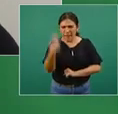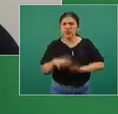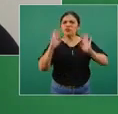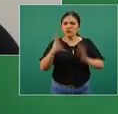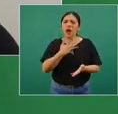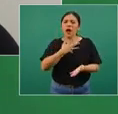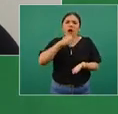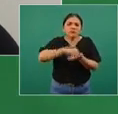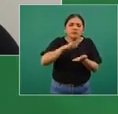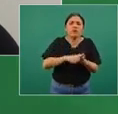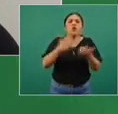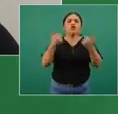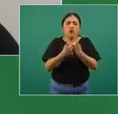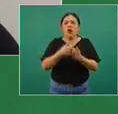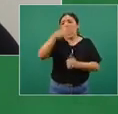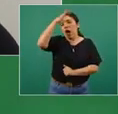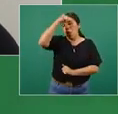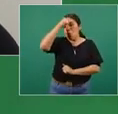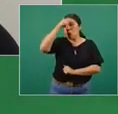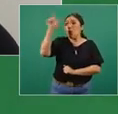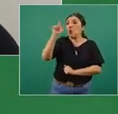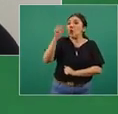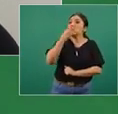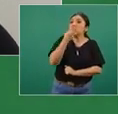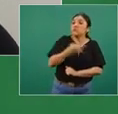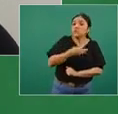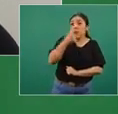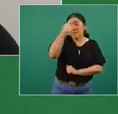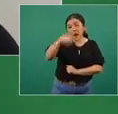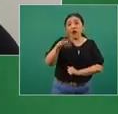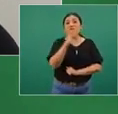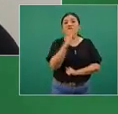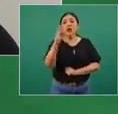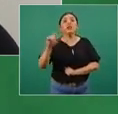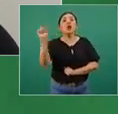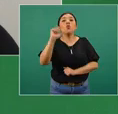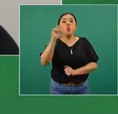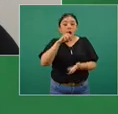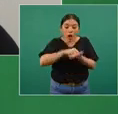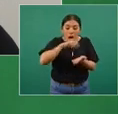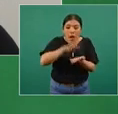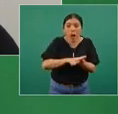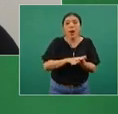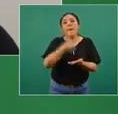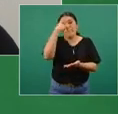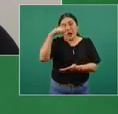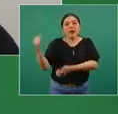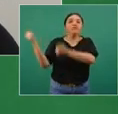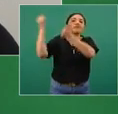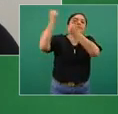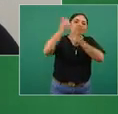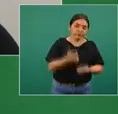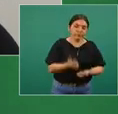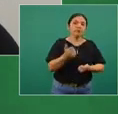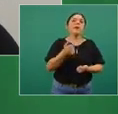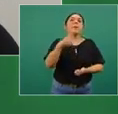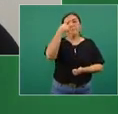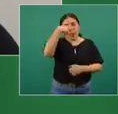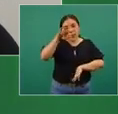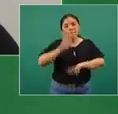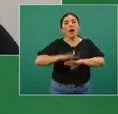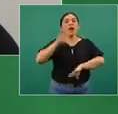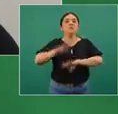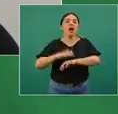ellos a su vez confirmando ya con fecha específica el envío y arribo de